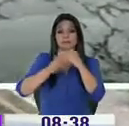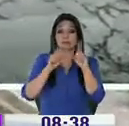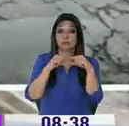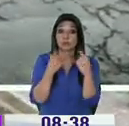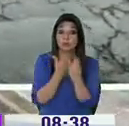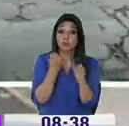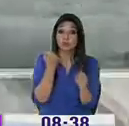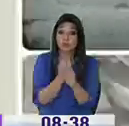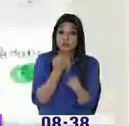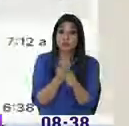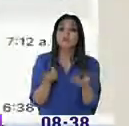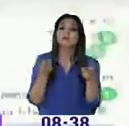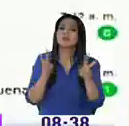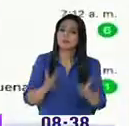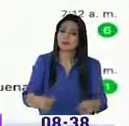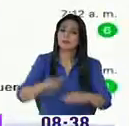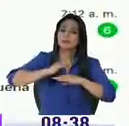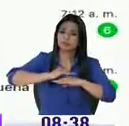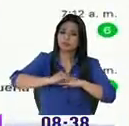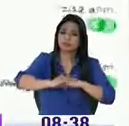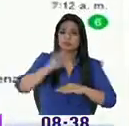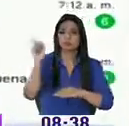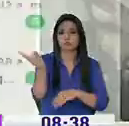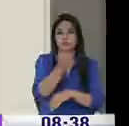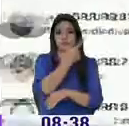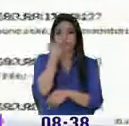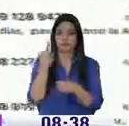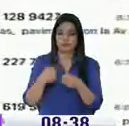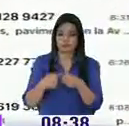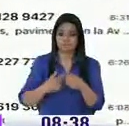de trabajo, de reparación, debería estar en toda la ciudad.